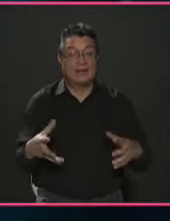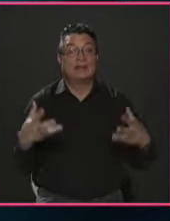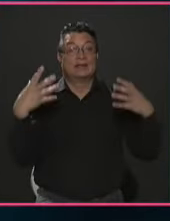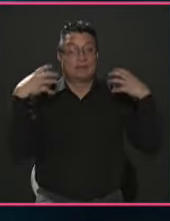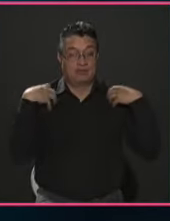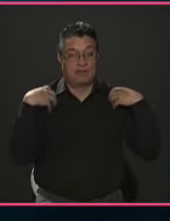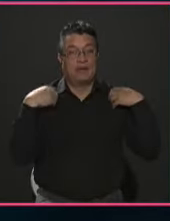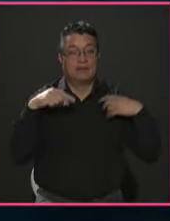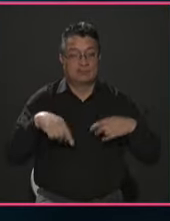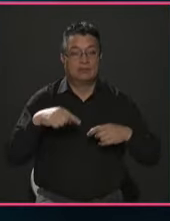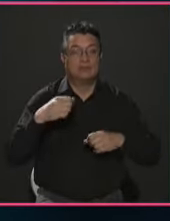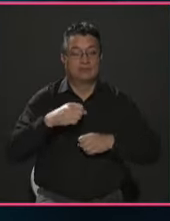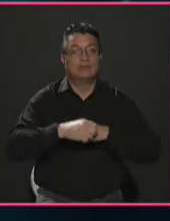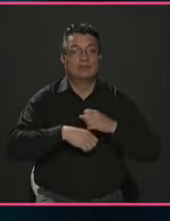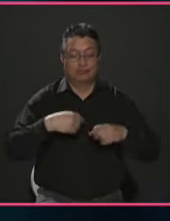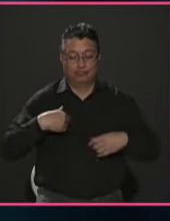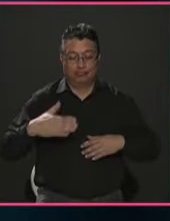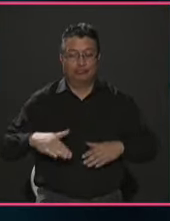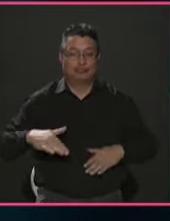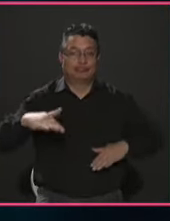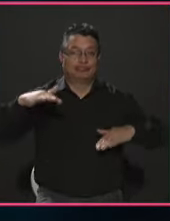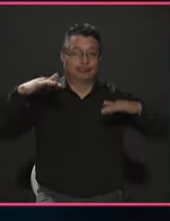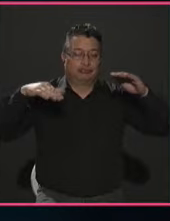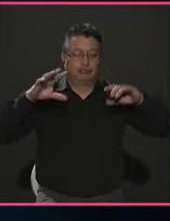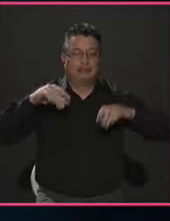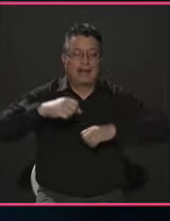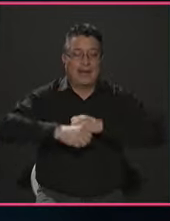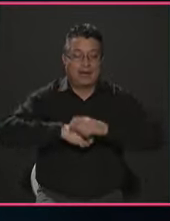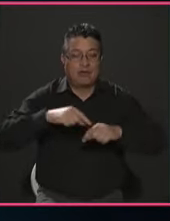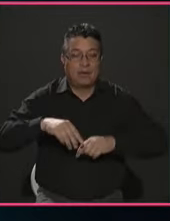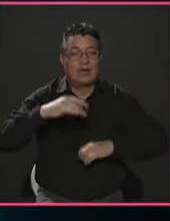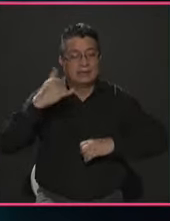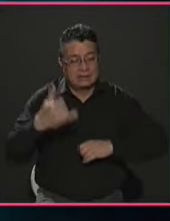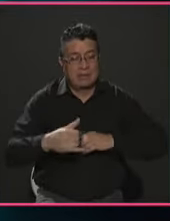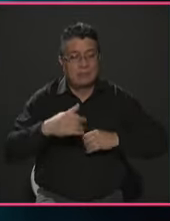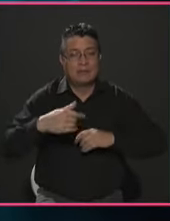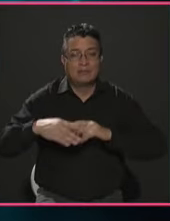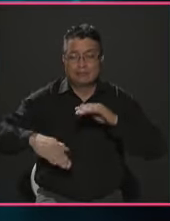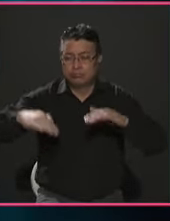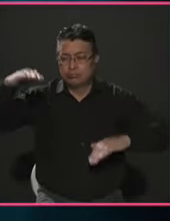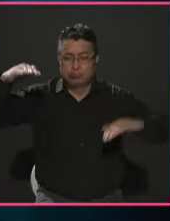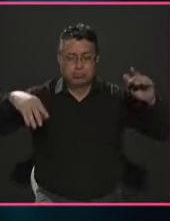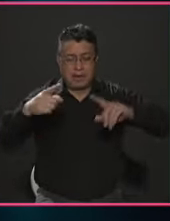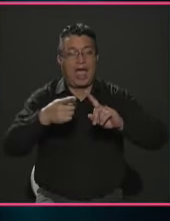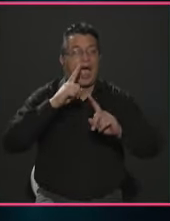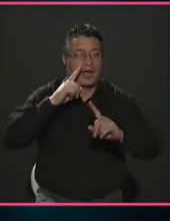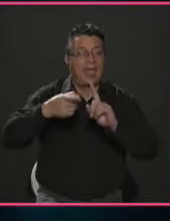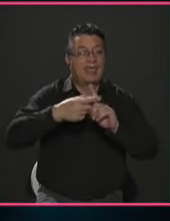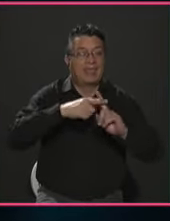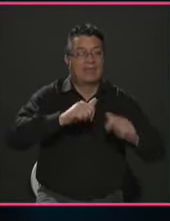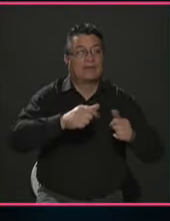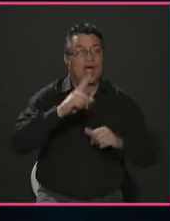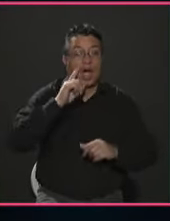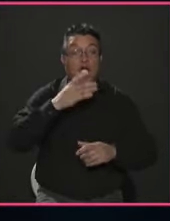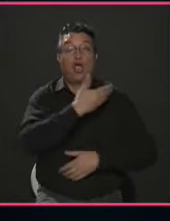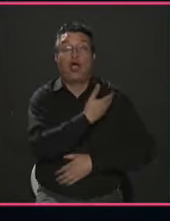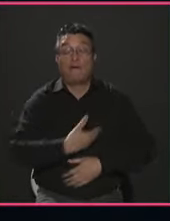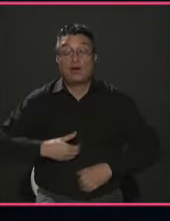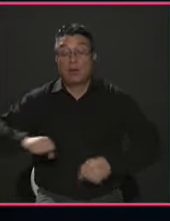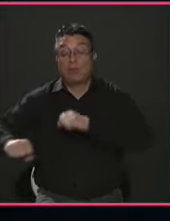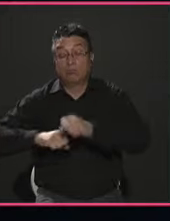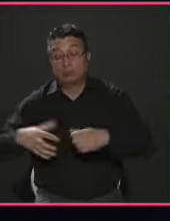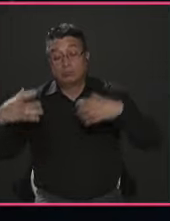la generación que nos tocó a todos las generaciones nos tocan desafío hay gobiernos que le tocan terremoto